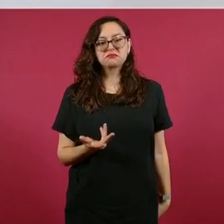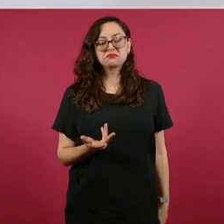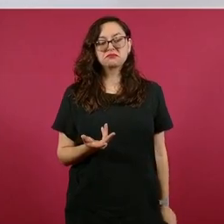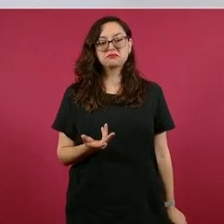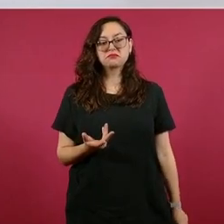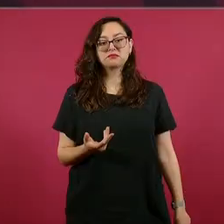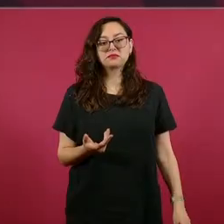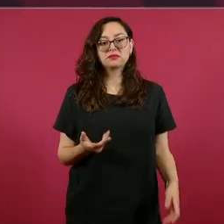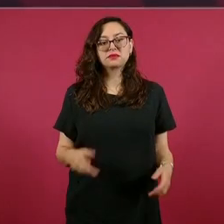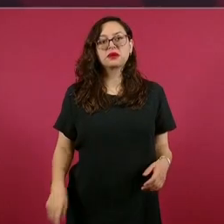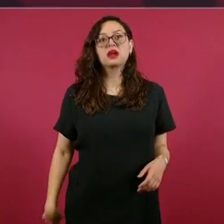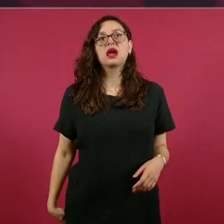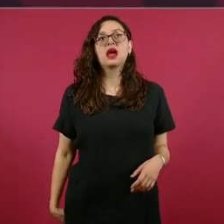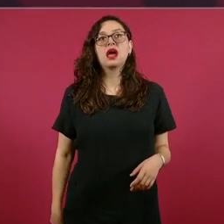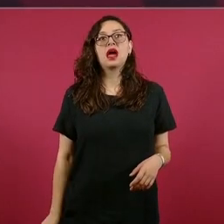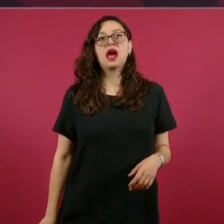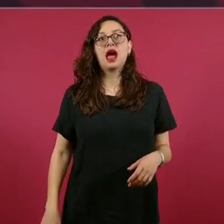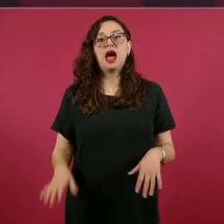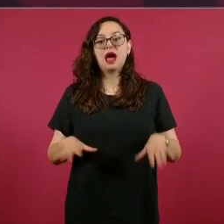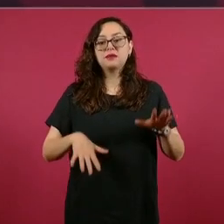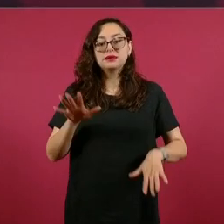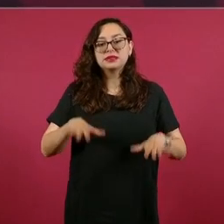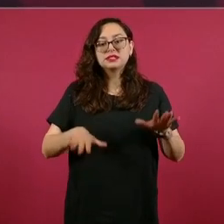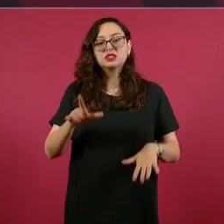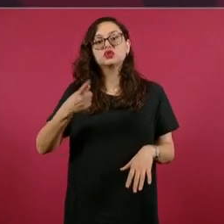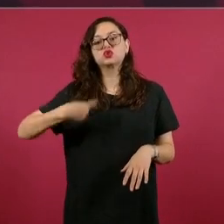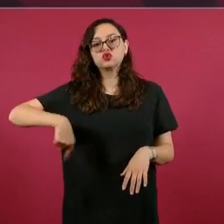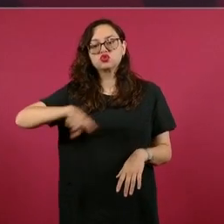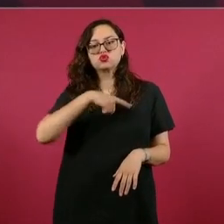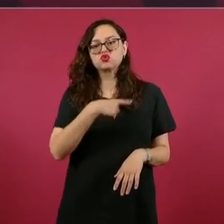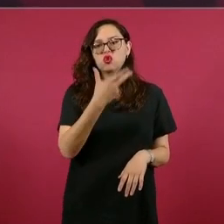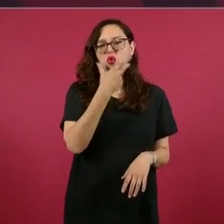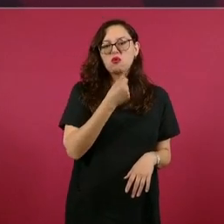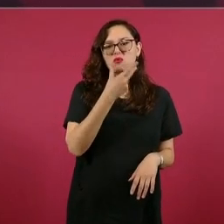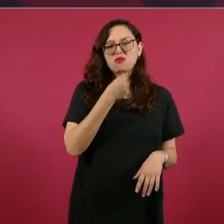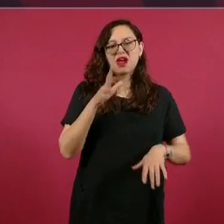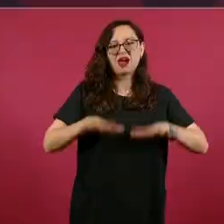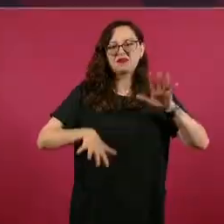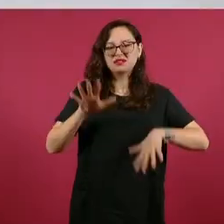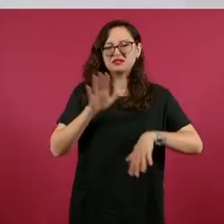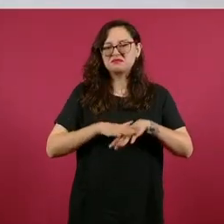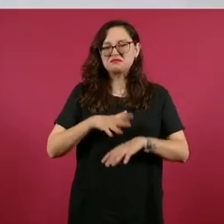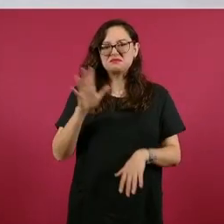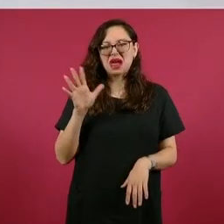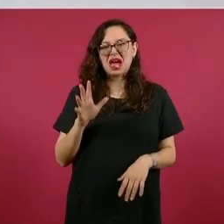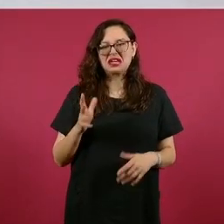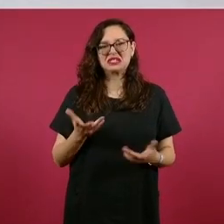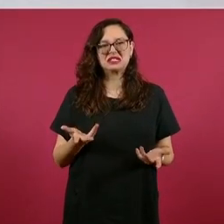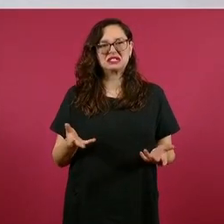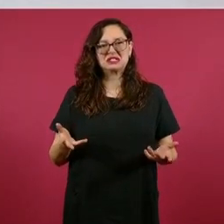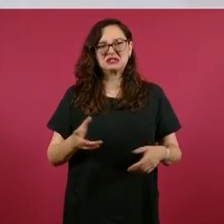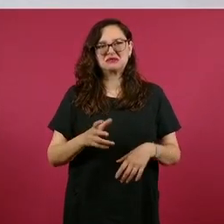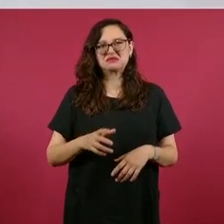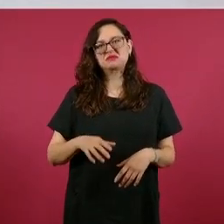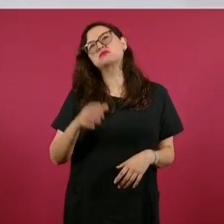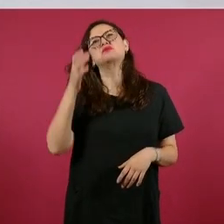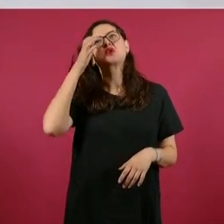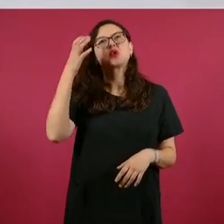A veces nosotros los hombres somos más rudos en nuestro trato.